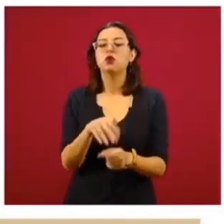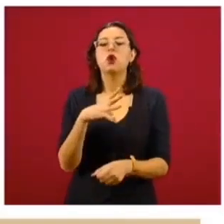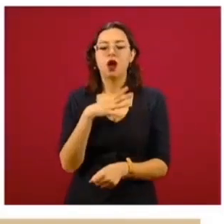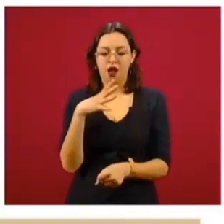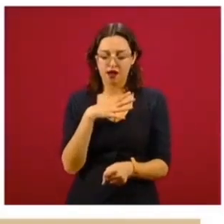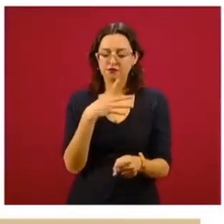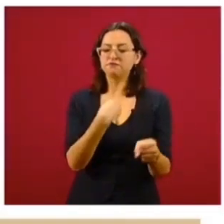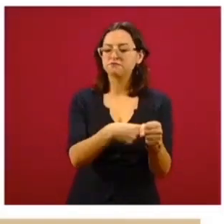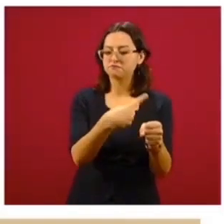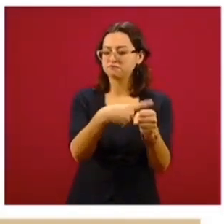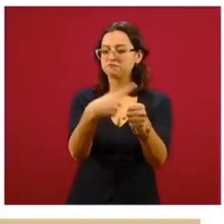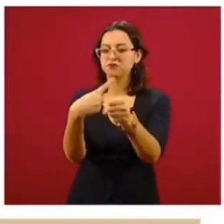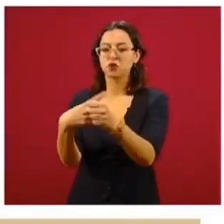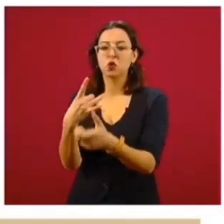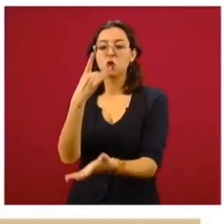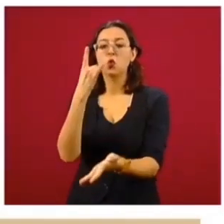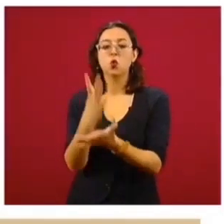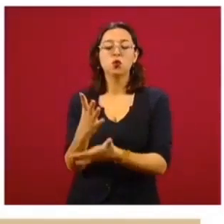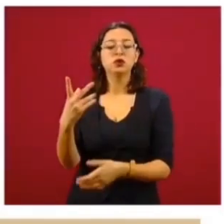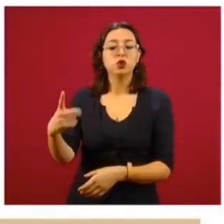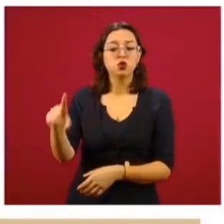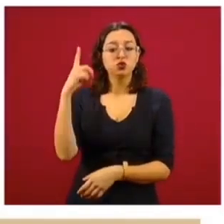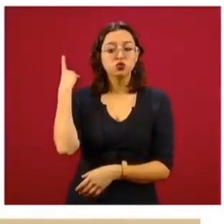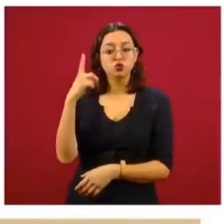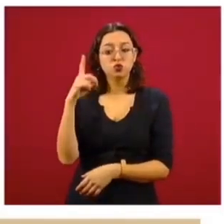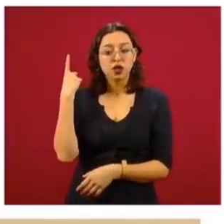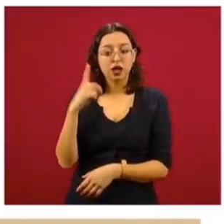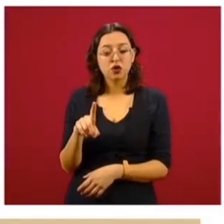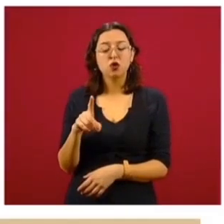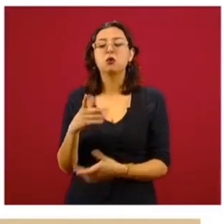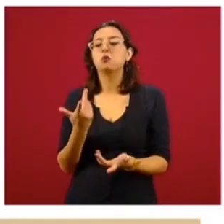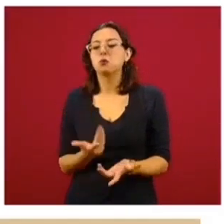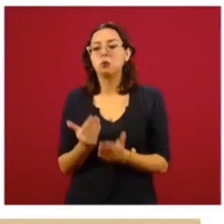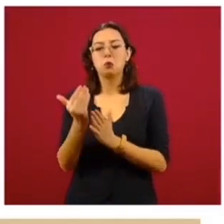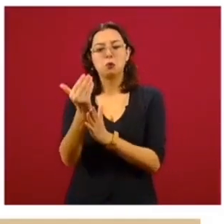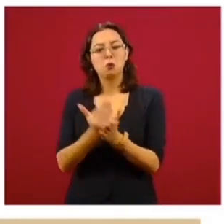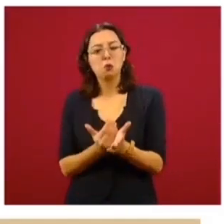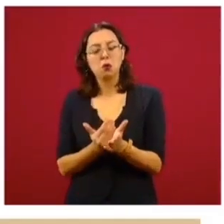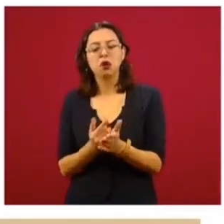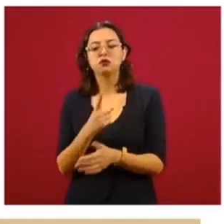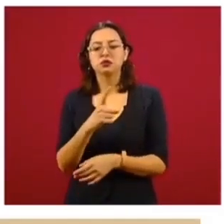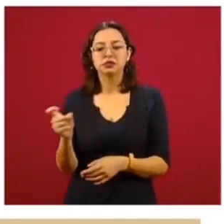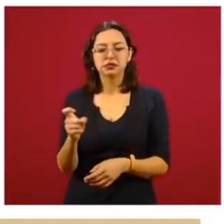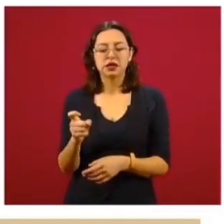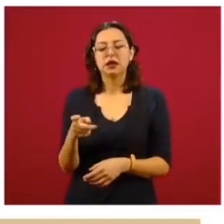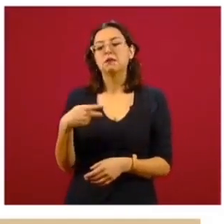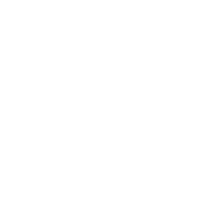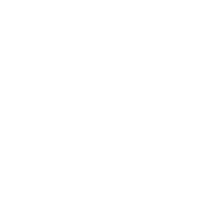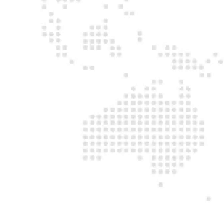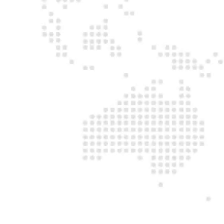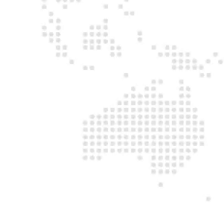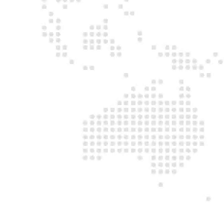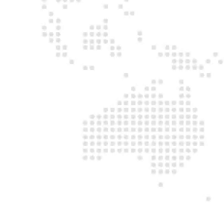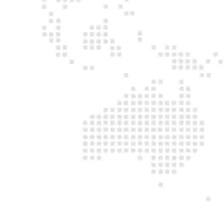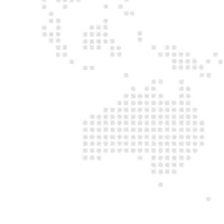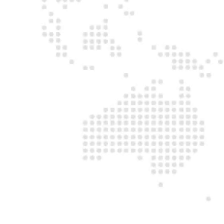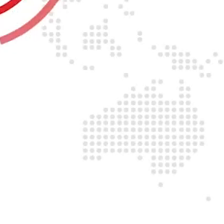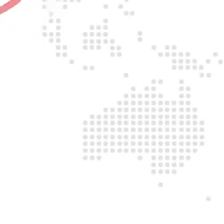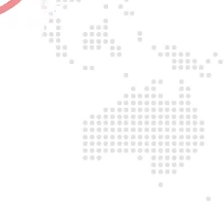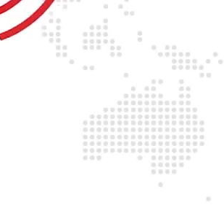y es solamente el estado de durango ha tenido menos de 100 casos todos los demás han tenido más de esa cantidad